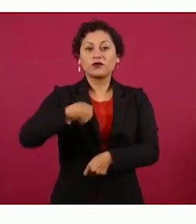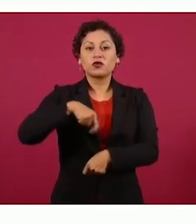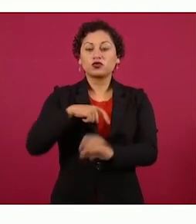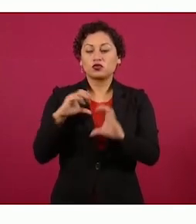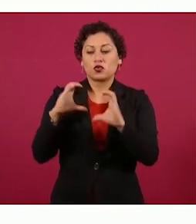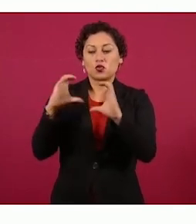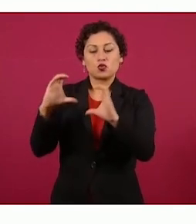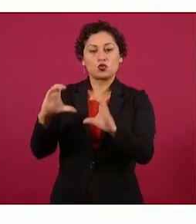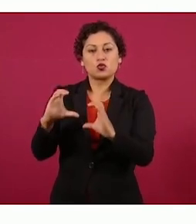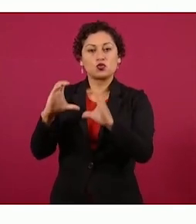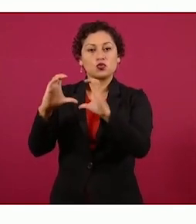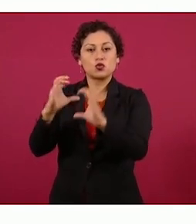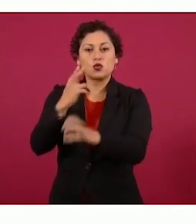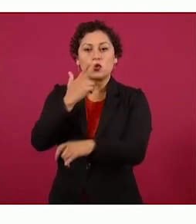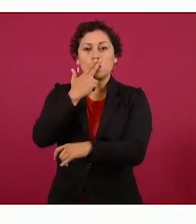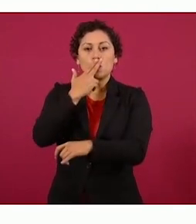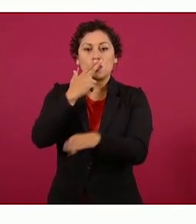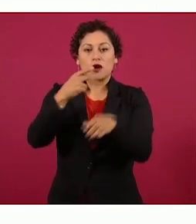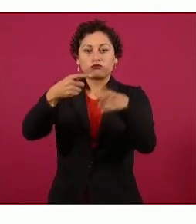cenotes,